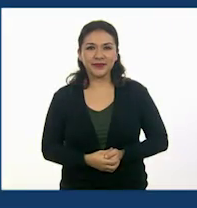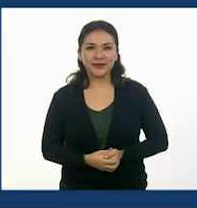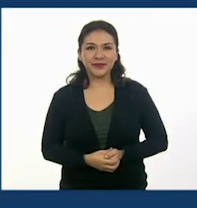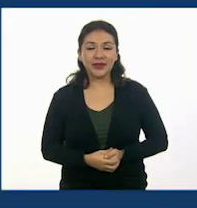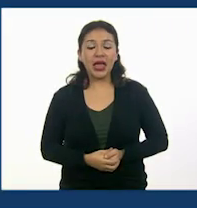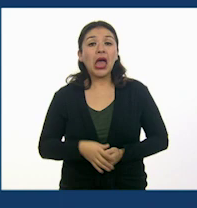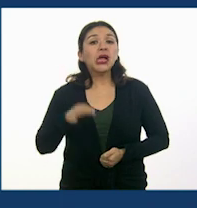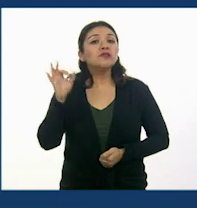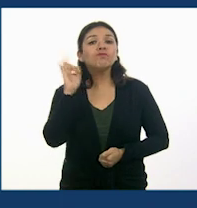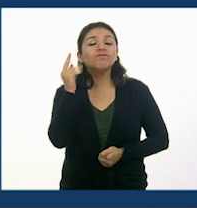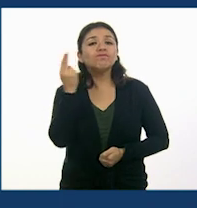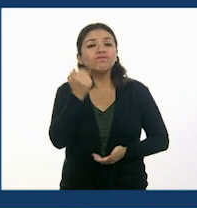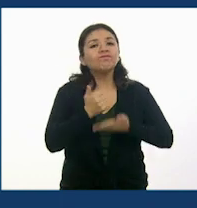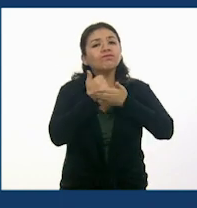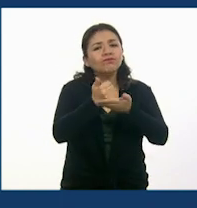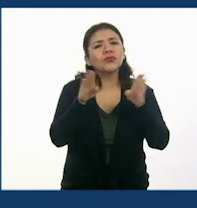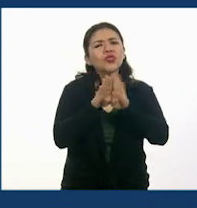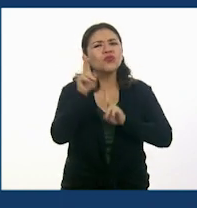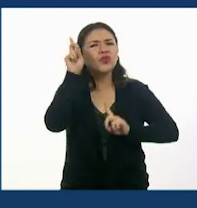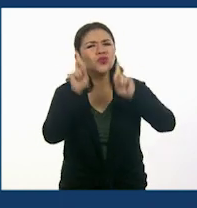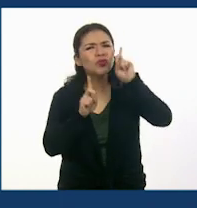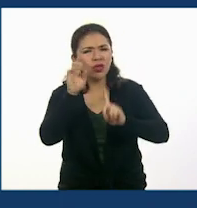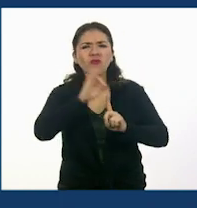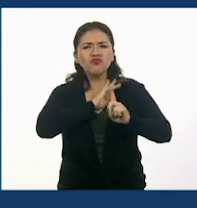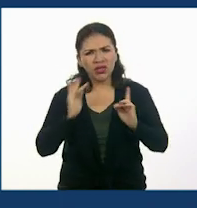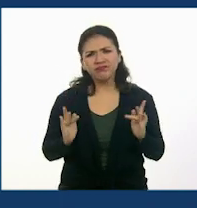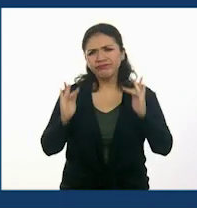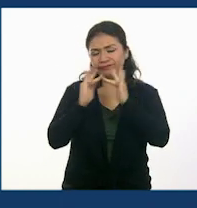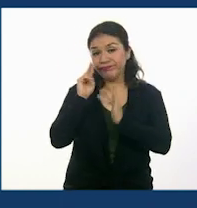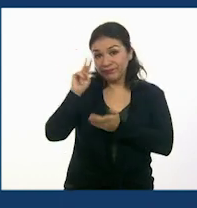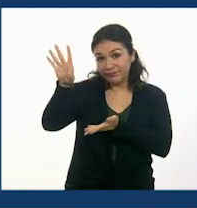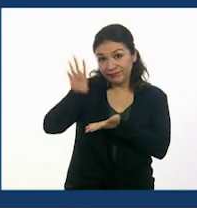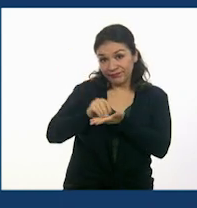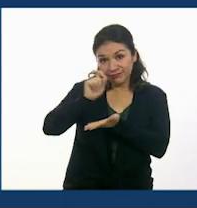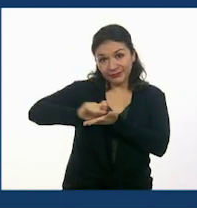Si necesitas ayuda para resolver tus dudas, contáctanos.